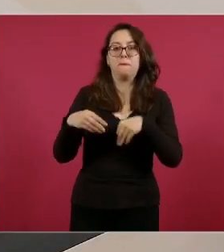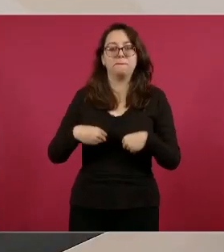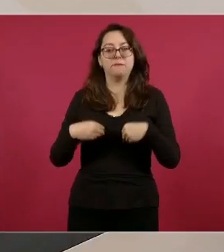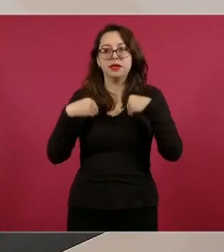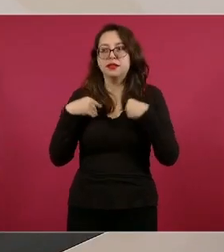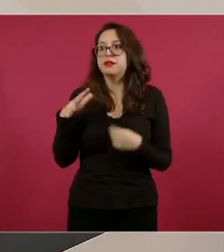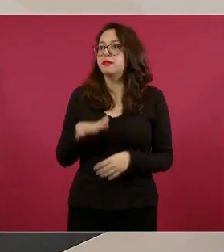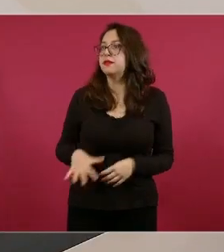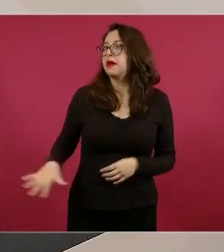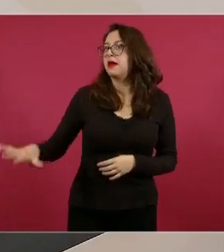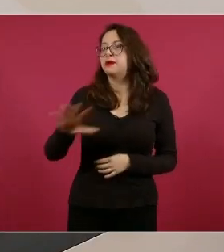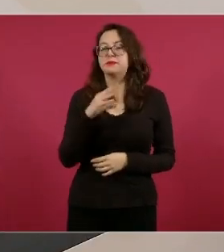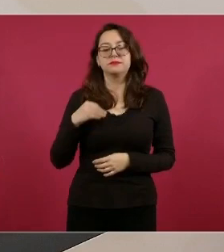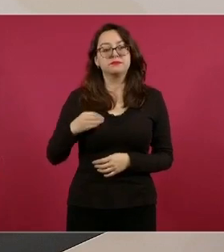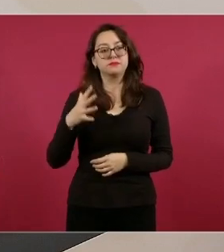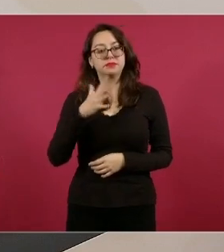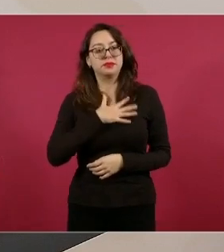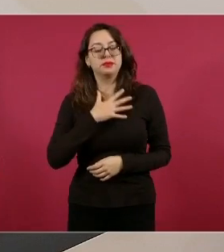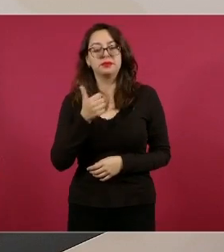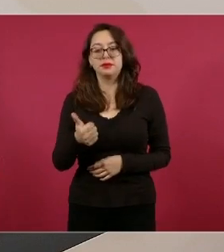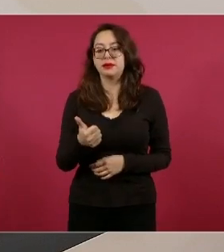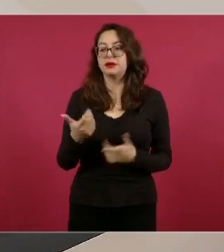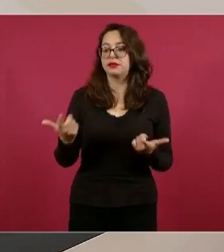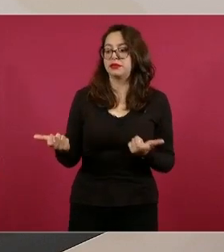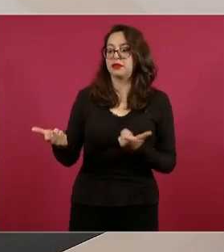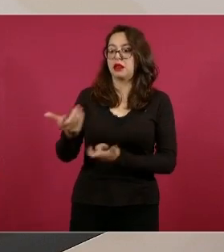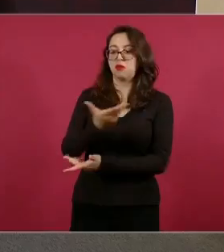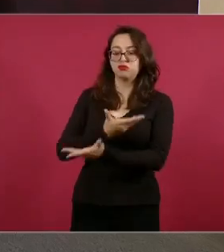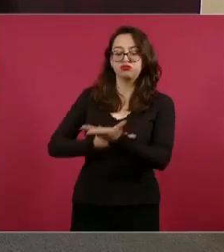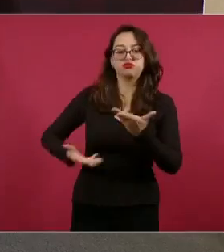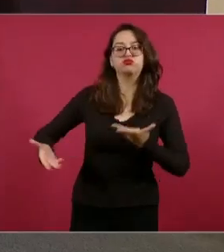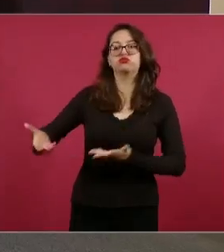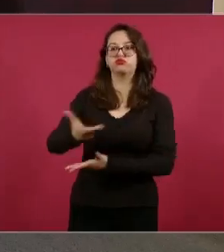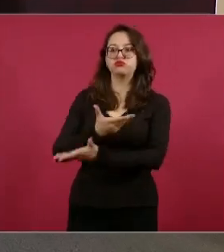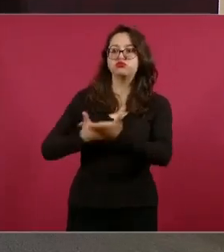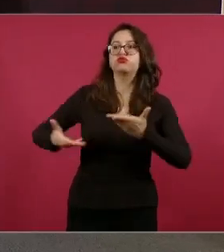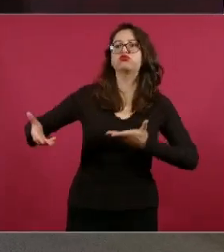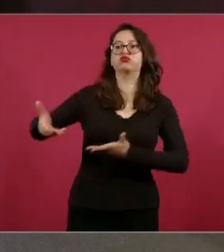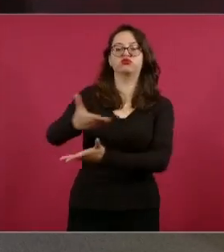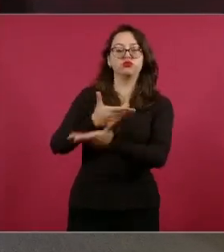actividad que genera riqueza y distribuye riqueza.